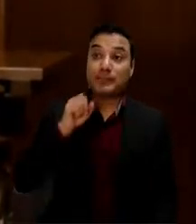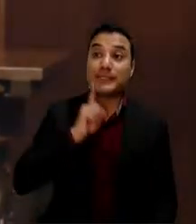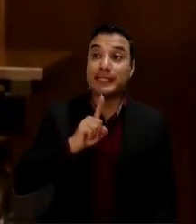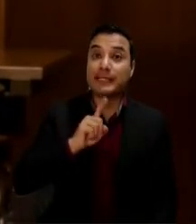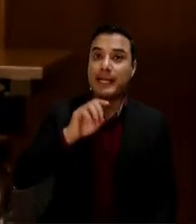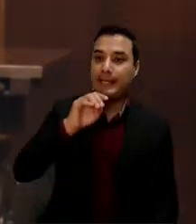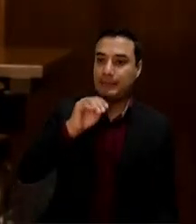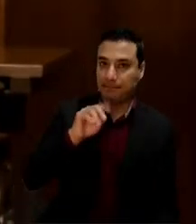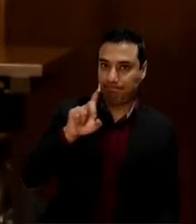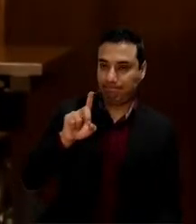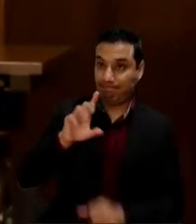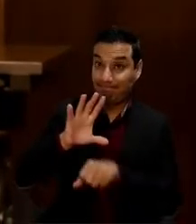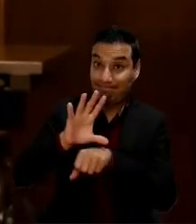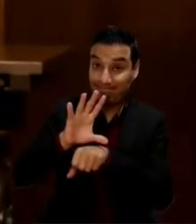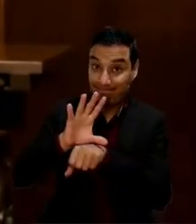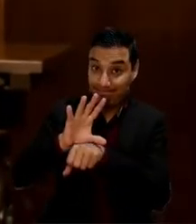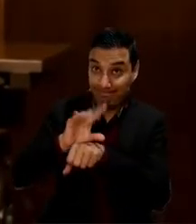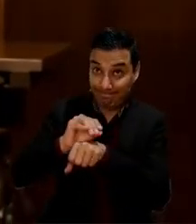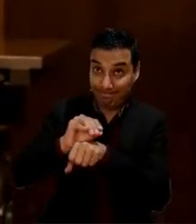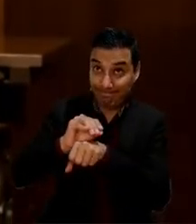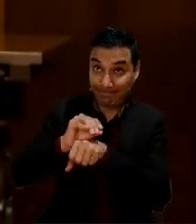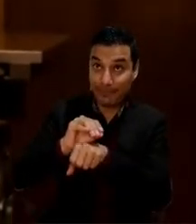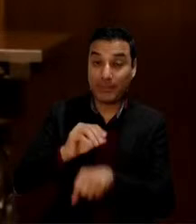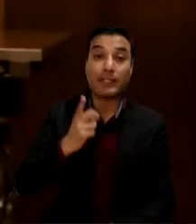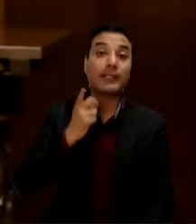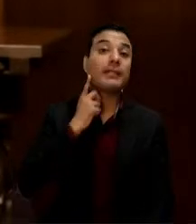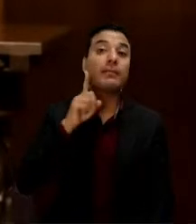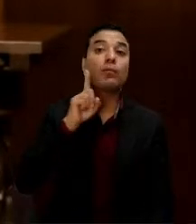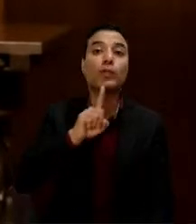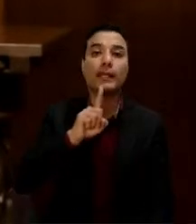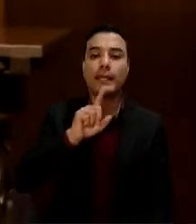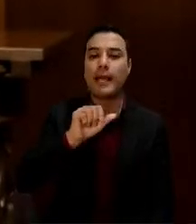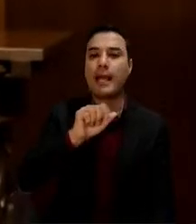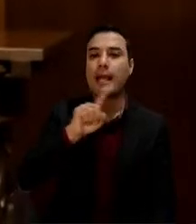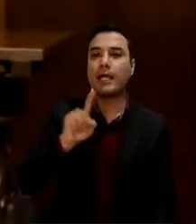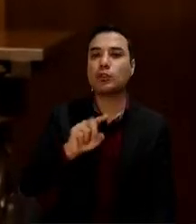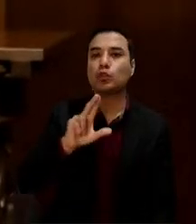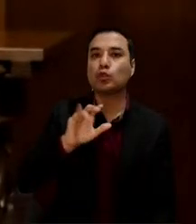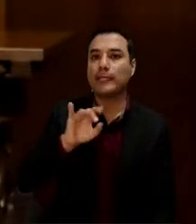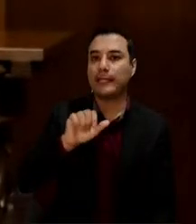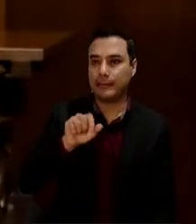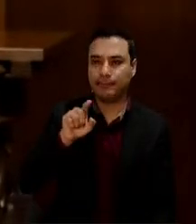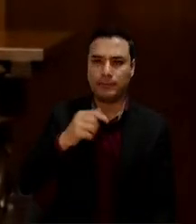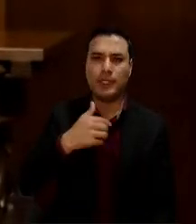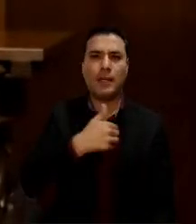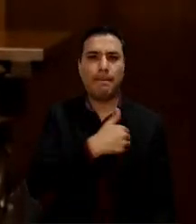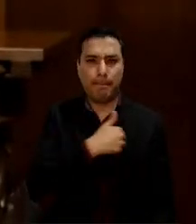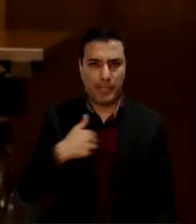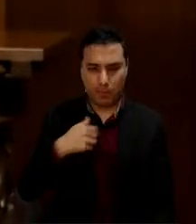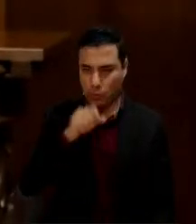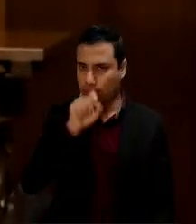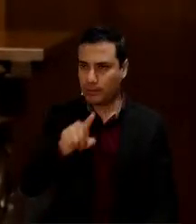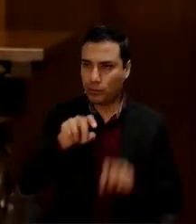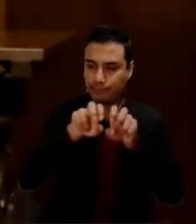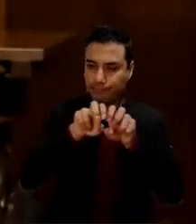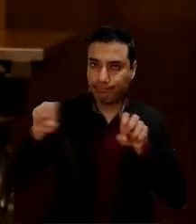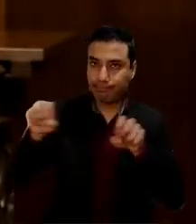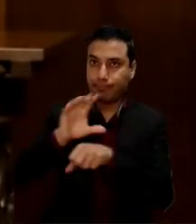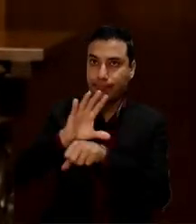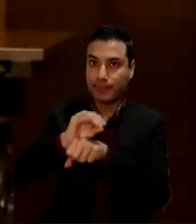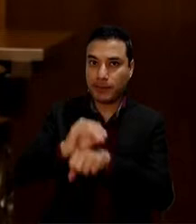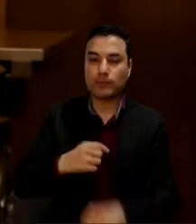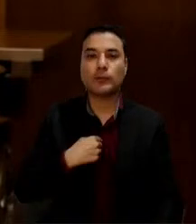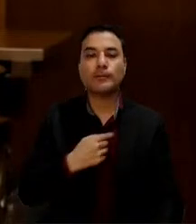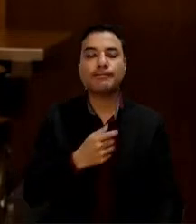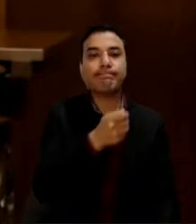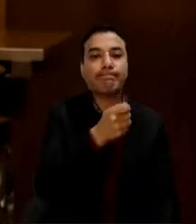directiva, diputada Azucena Cisneros Cos e integrantes de la misma, saludo con